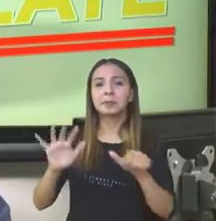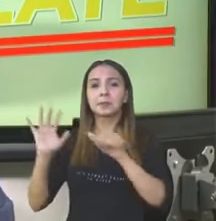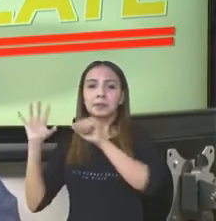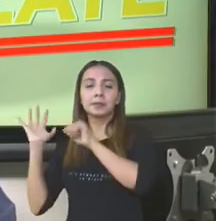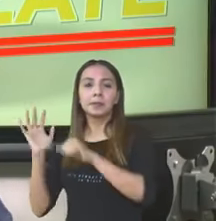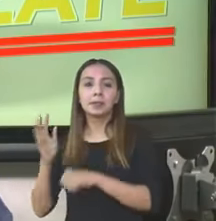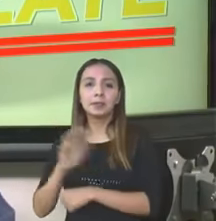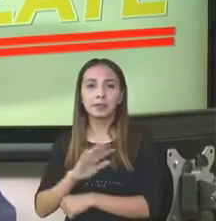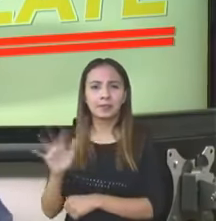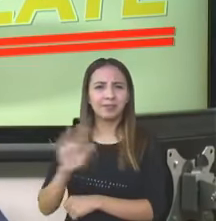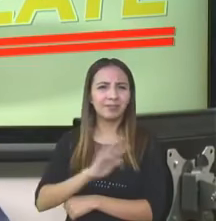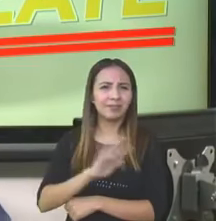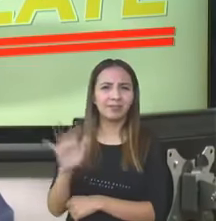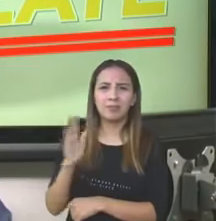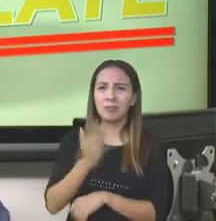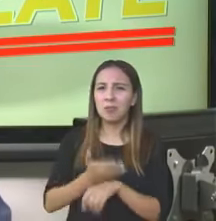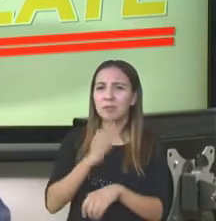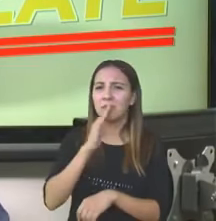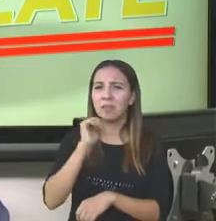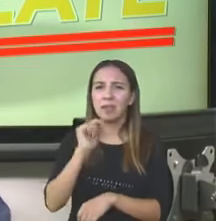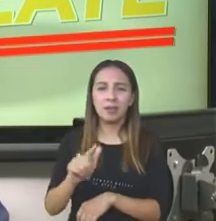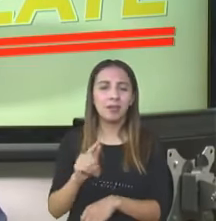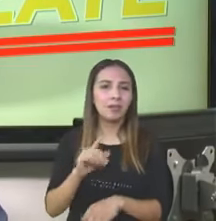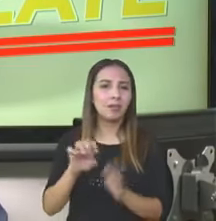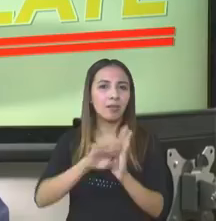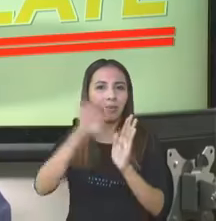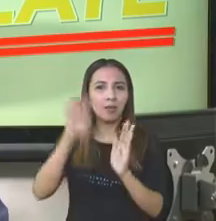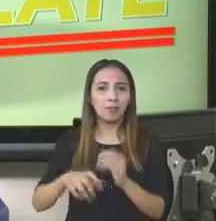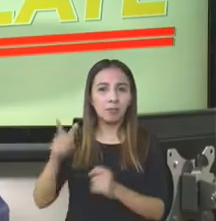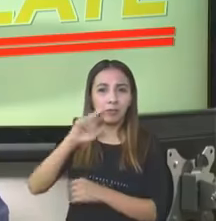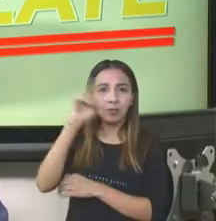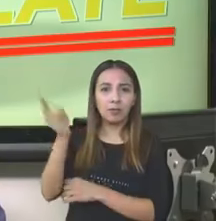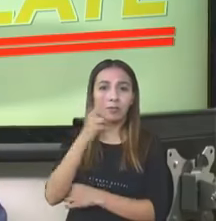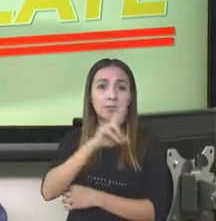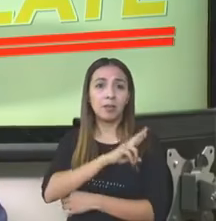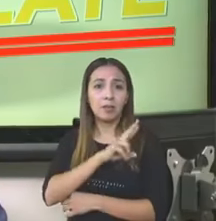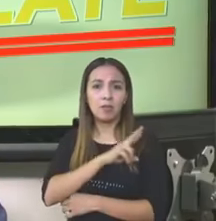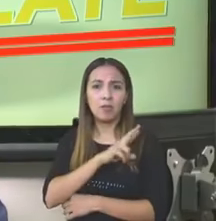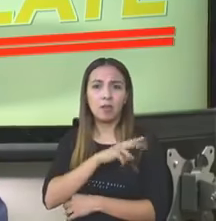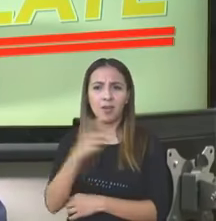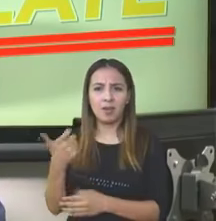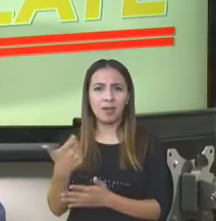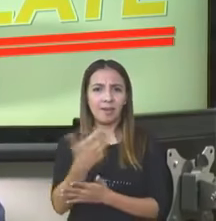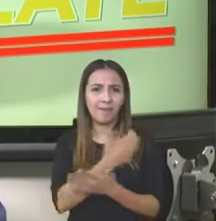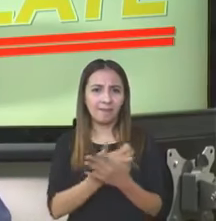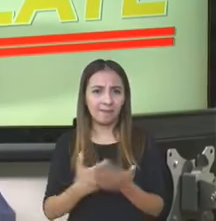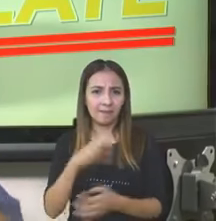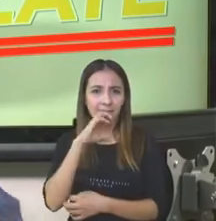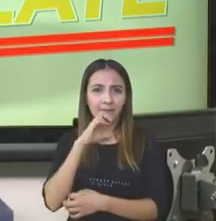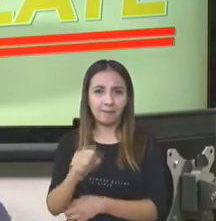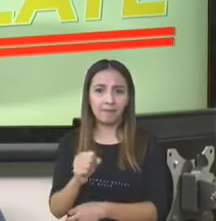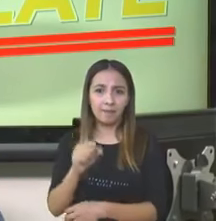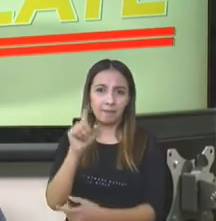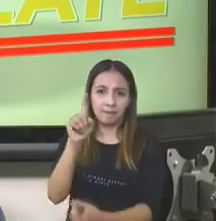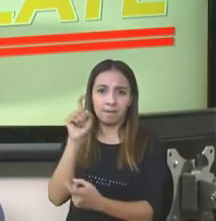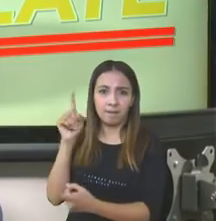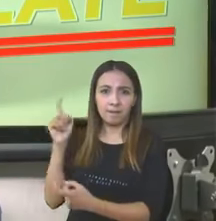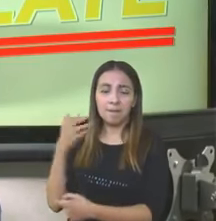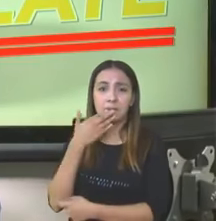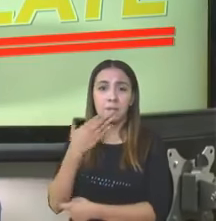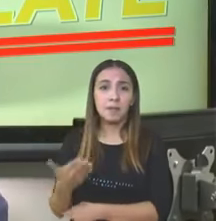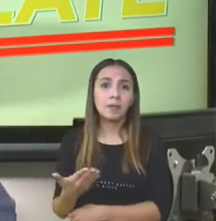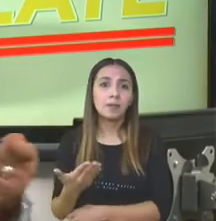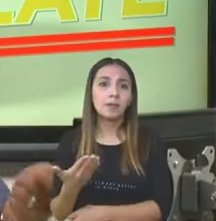Xochicalco. Pésimo ejemplo de esta universidad privada, en donde cobran muy bien, pero y digo cobran muy bien porque no